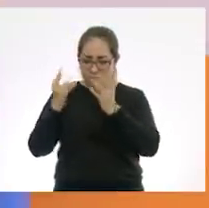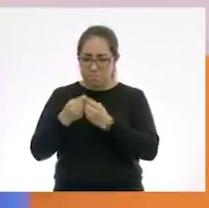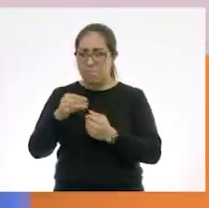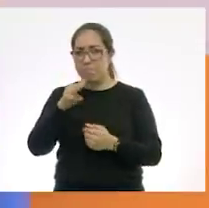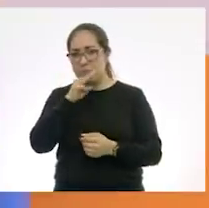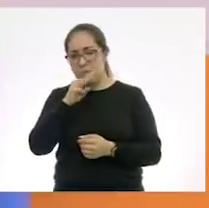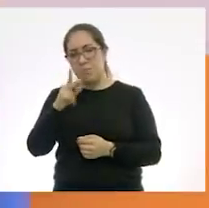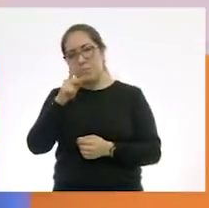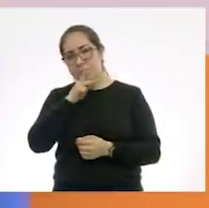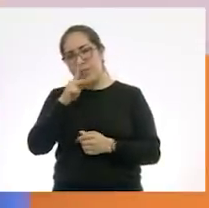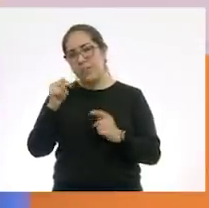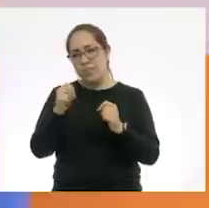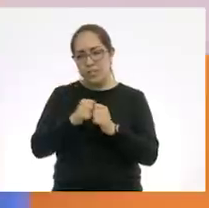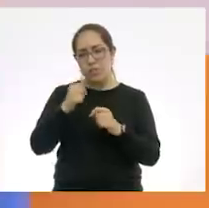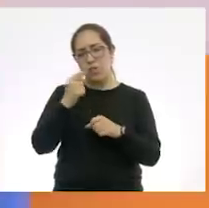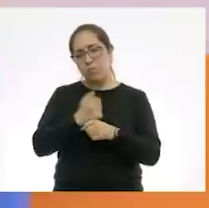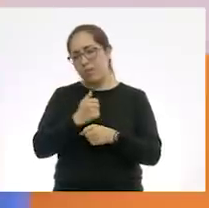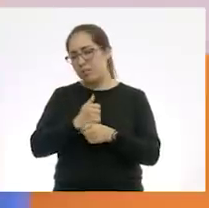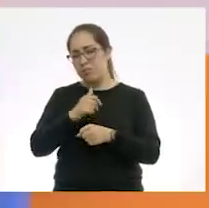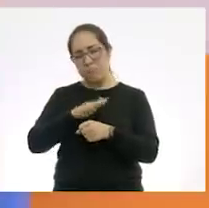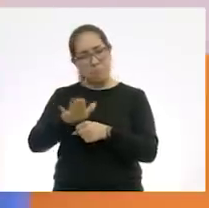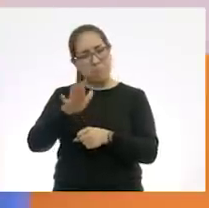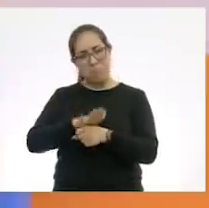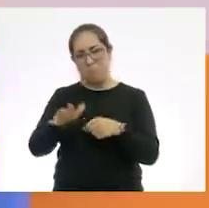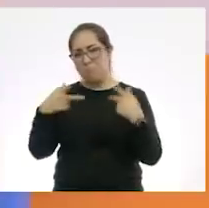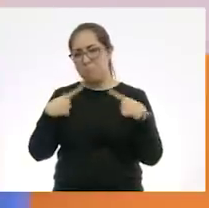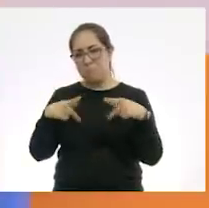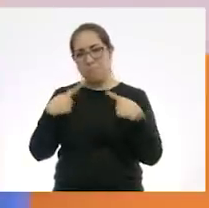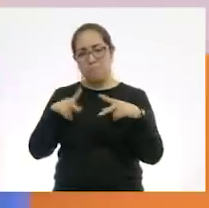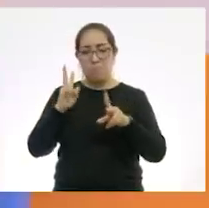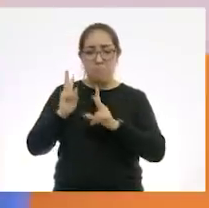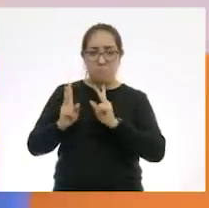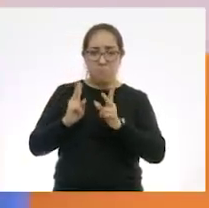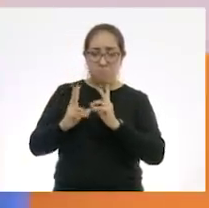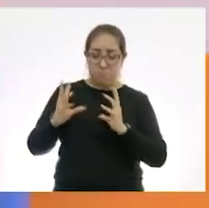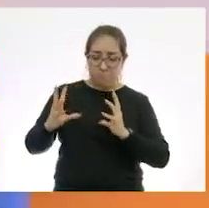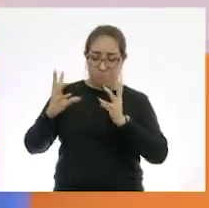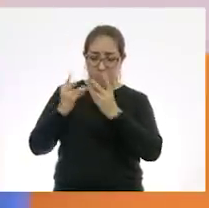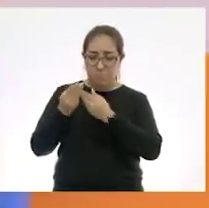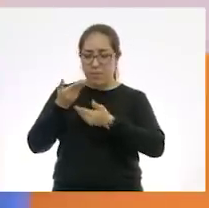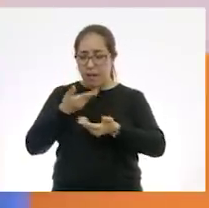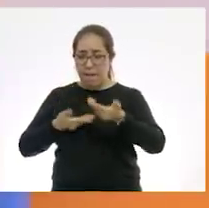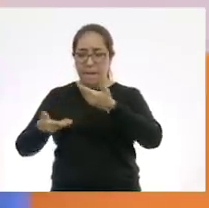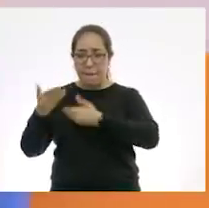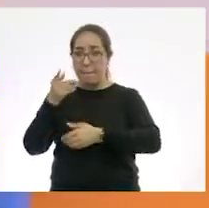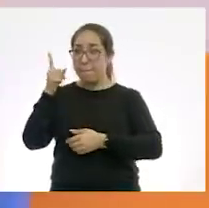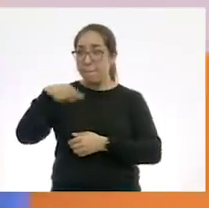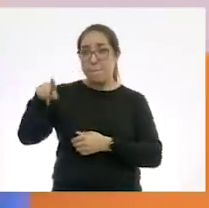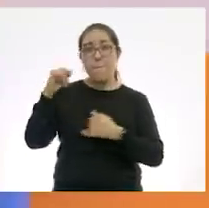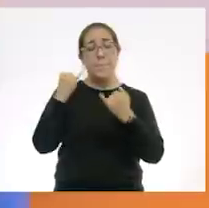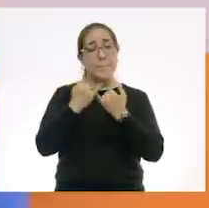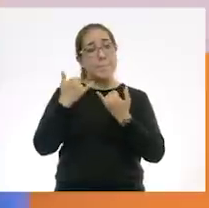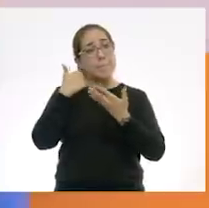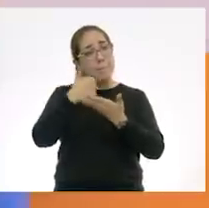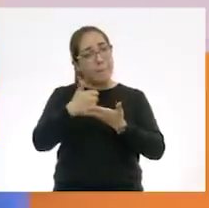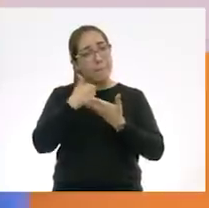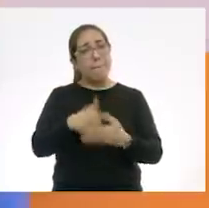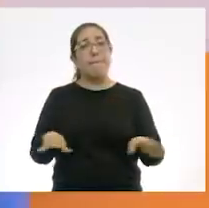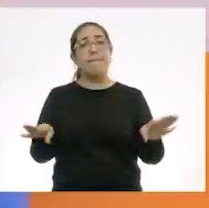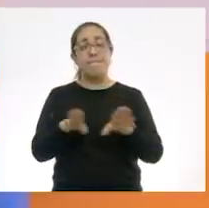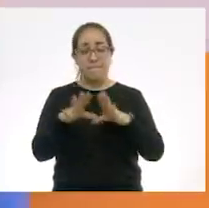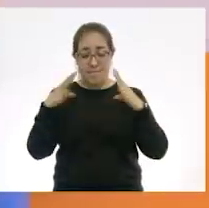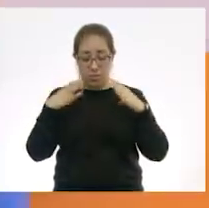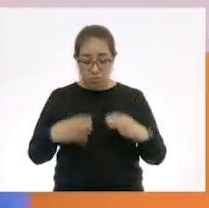mamá, con su papá, abuelitos, tíos, con quien tengan la posibilidad de platicar, para que así ellos también les ayuden a ver cómo es su